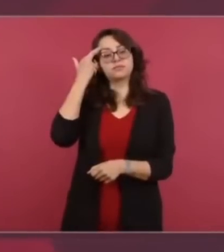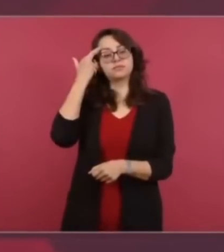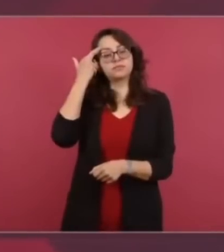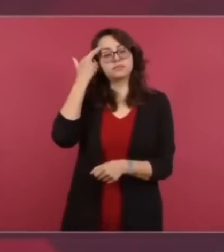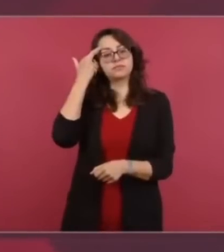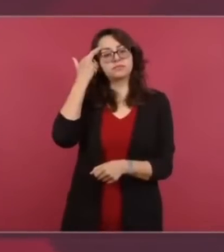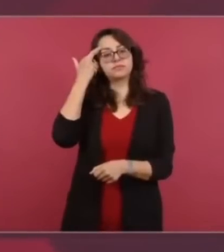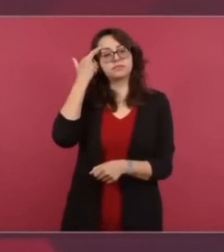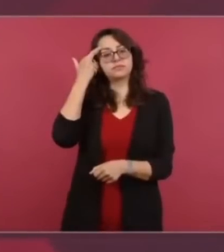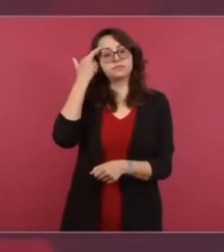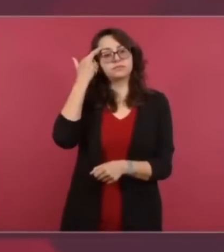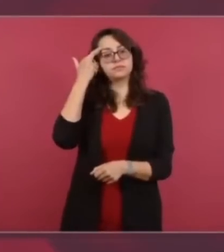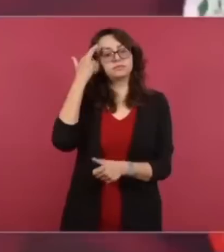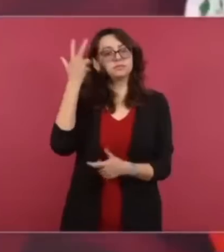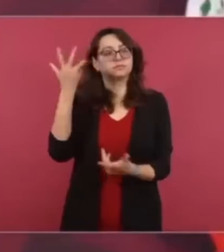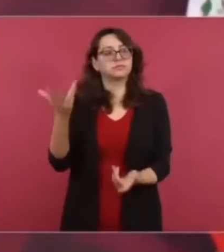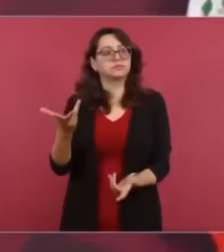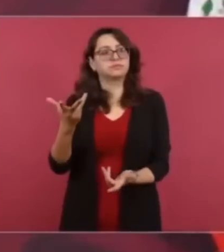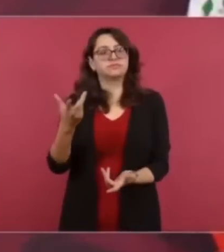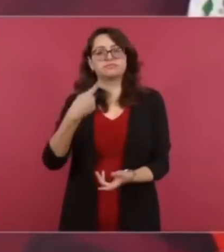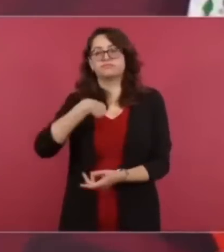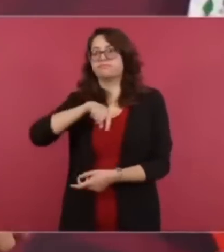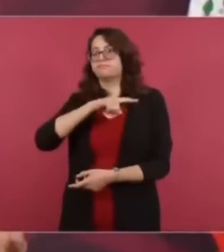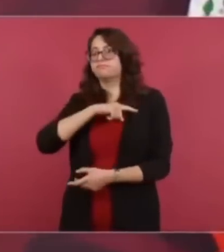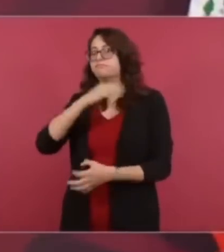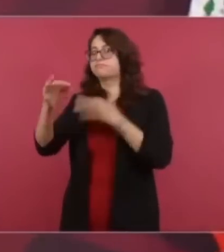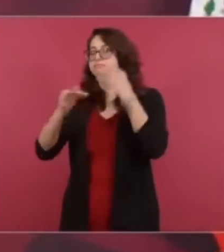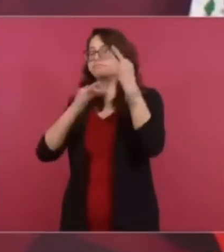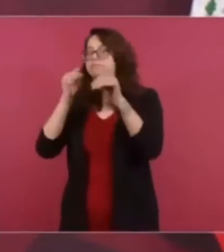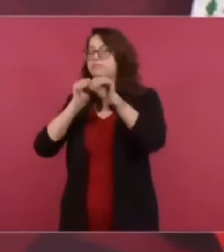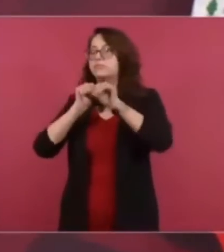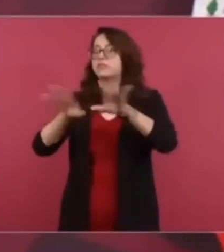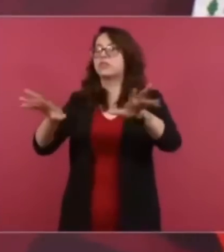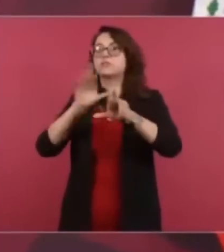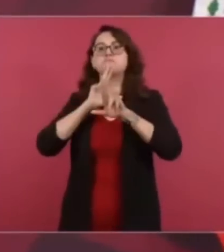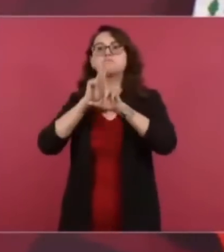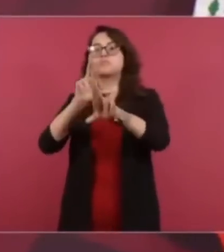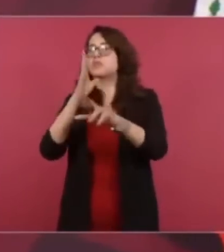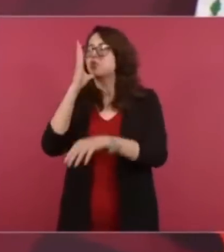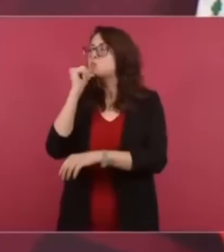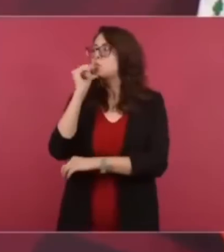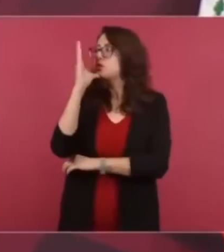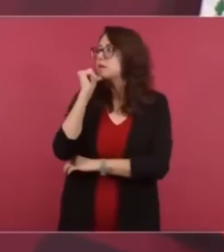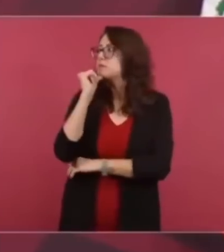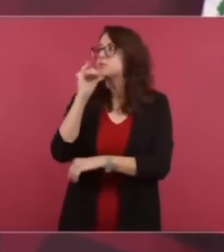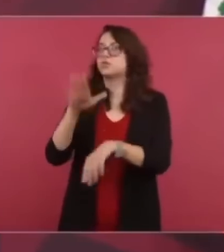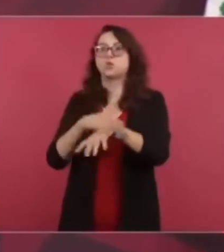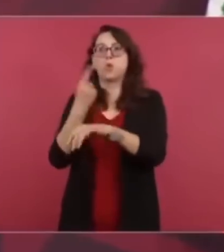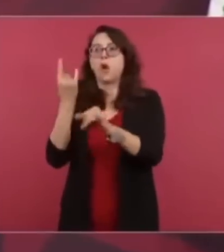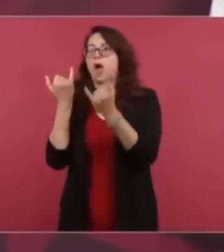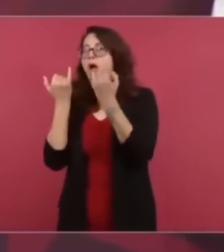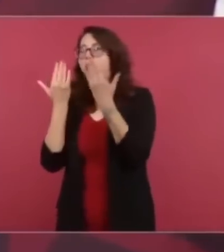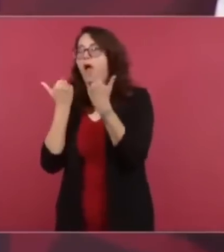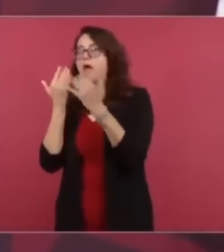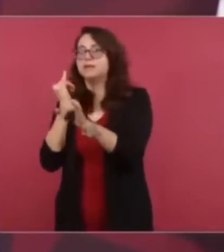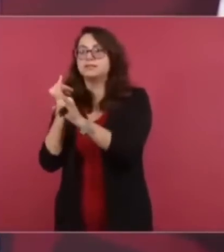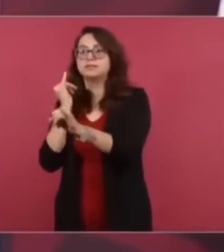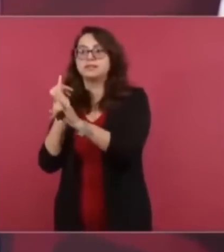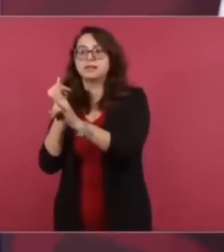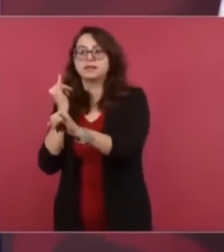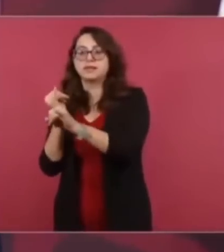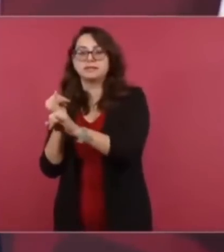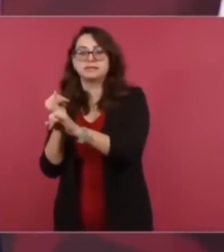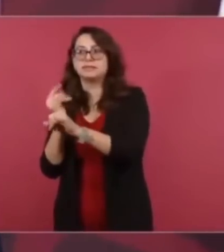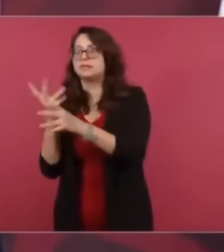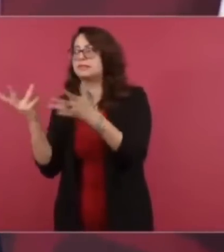peor porque no había cómo responder, no habían las redes sociales. Empezaron con una campaña en